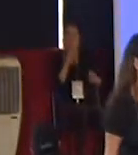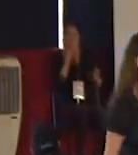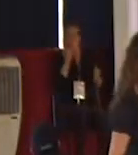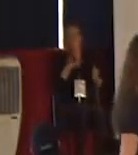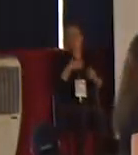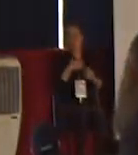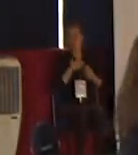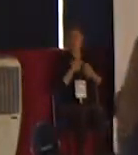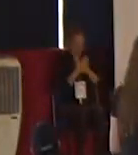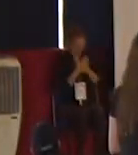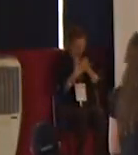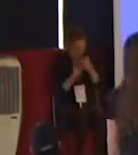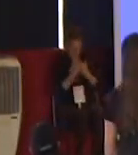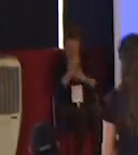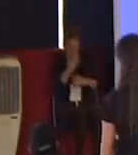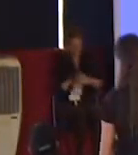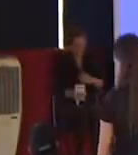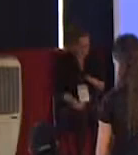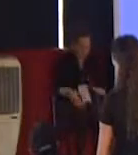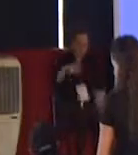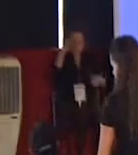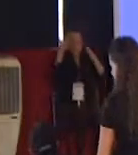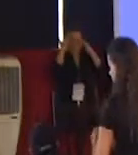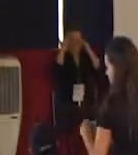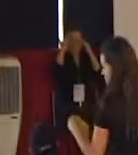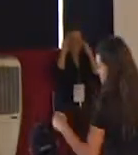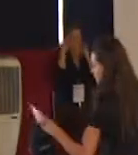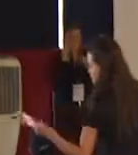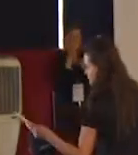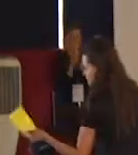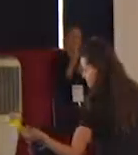cuerpo que más queremos y que se nos olvida a veces.